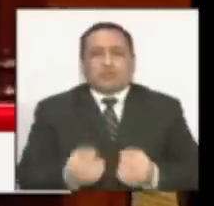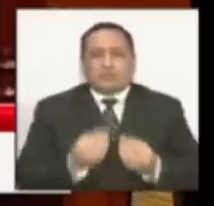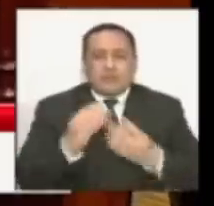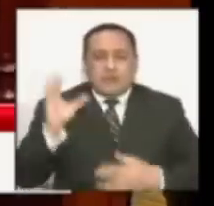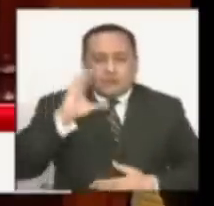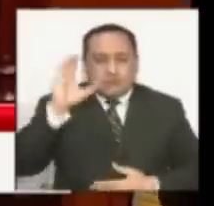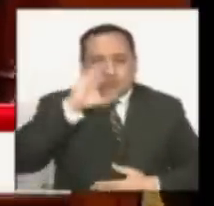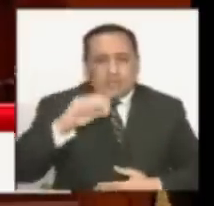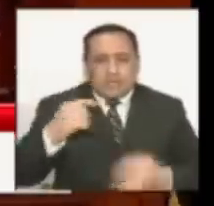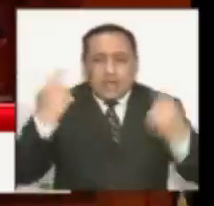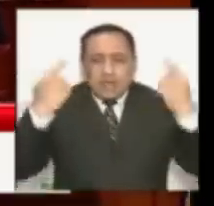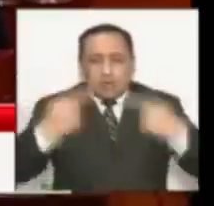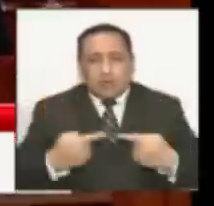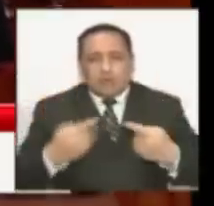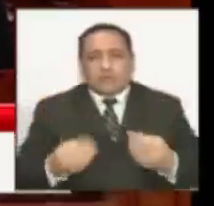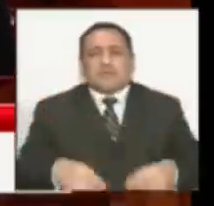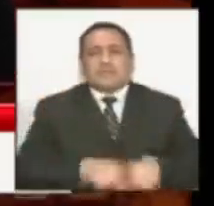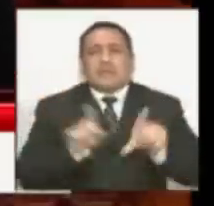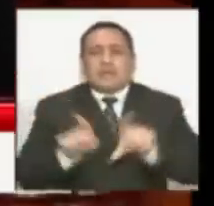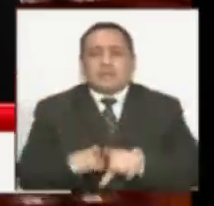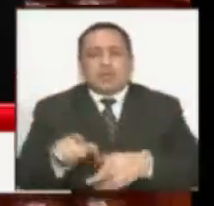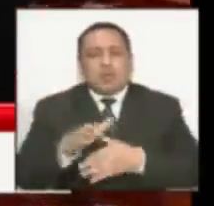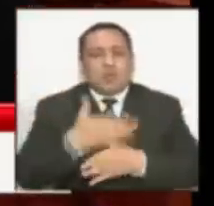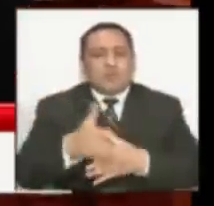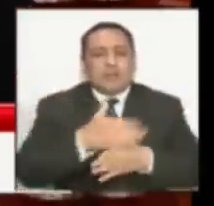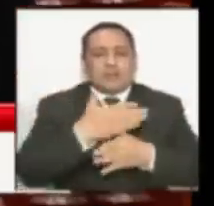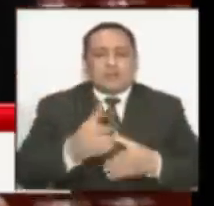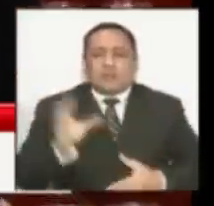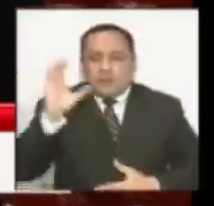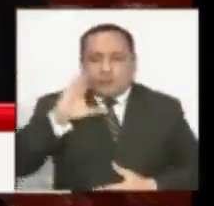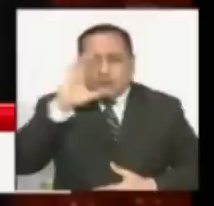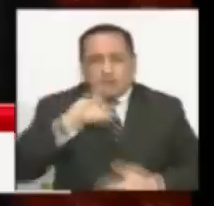Señor Sagasti, de 78 años,